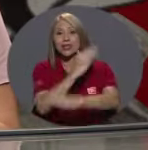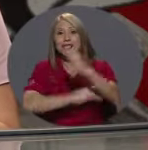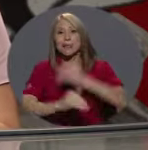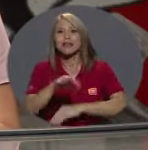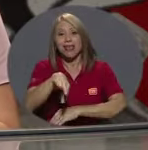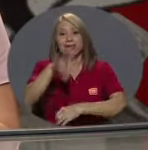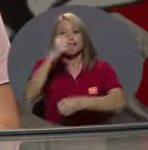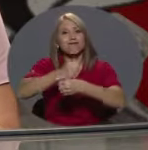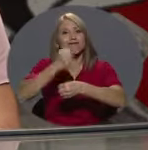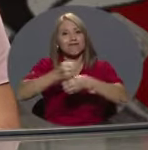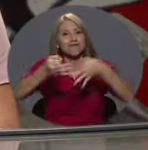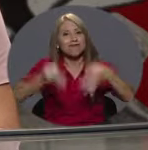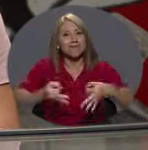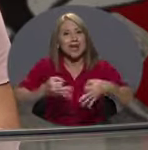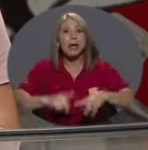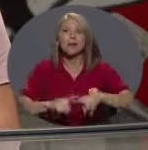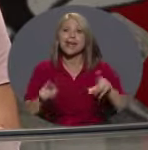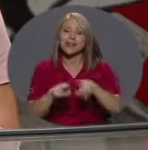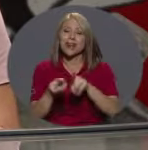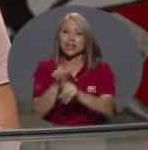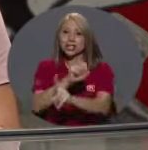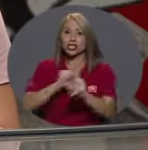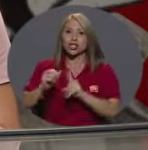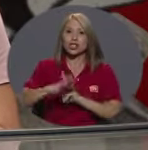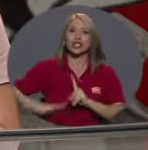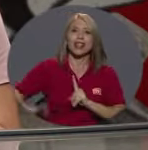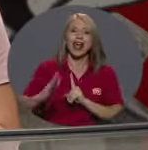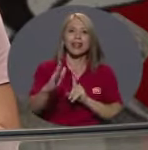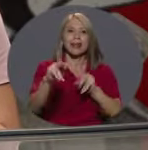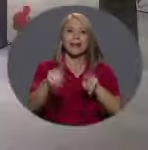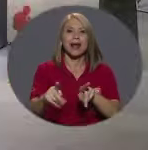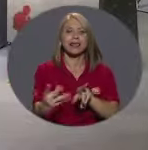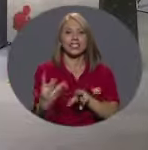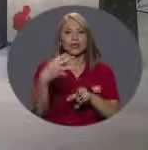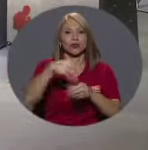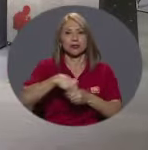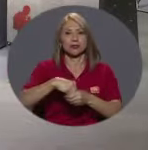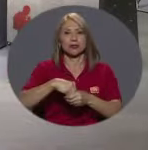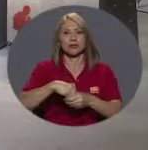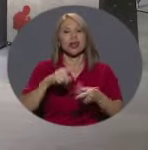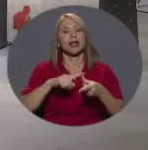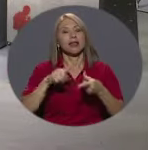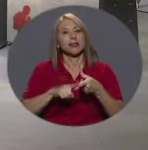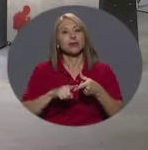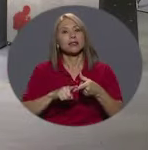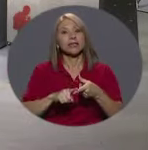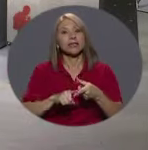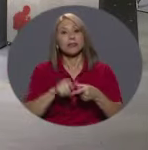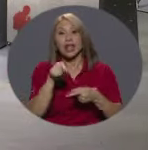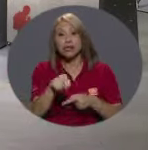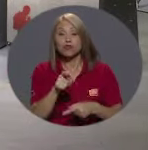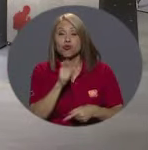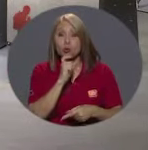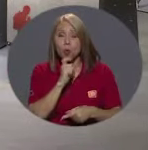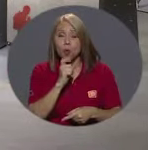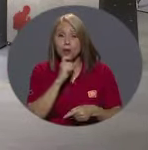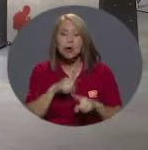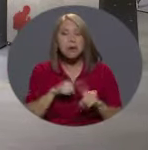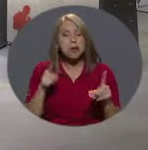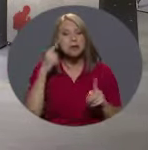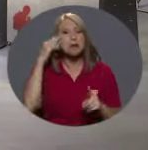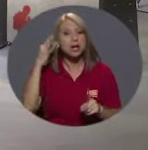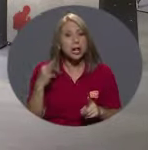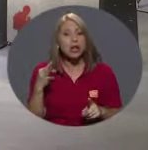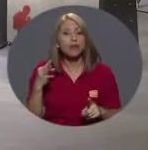dignos, pero sobre todo crear una sociedad más inclusiva. Entonces es muy complejo, pero creo